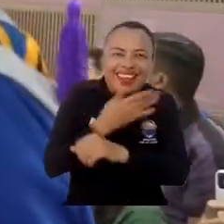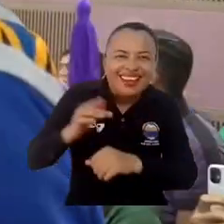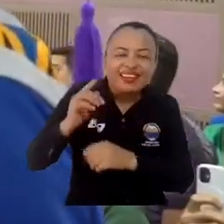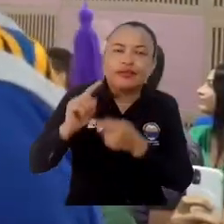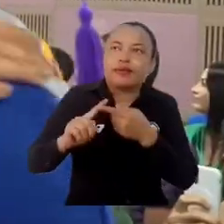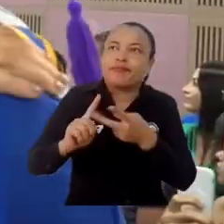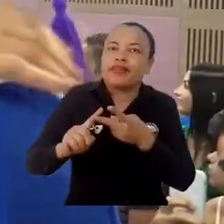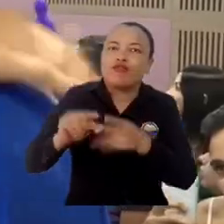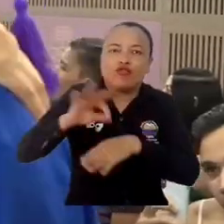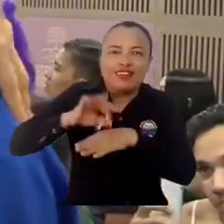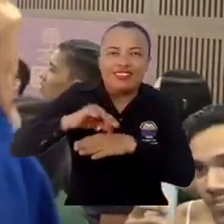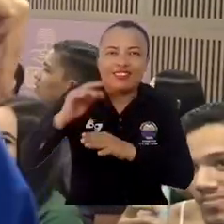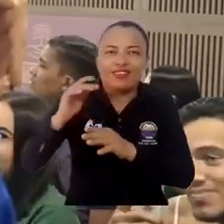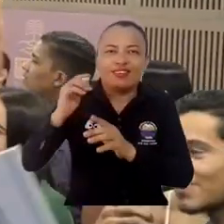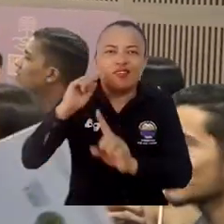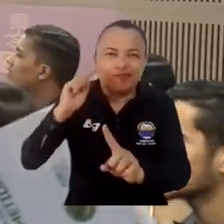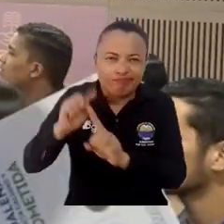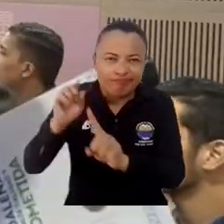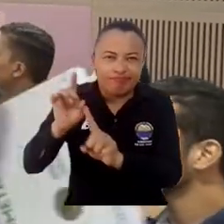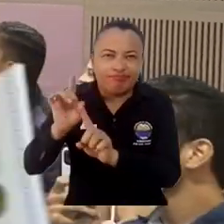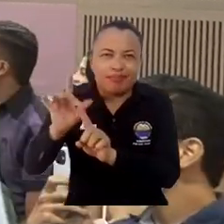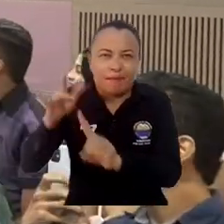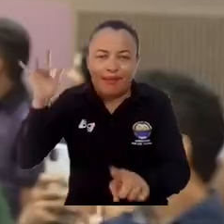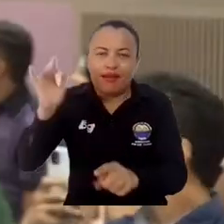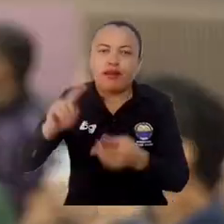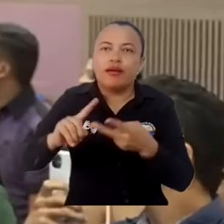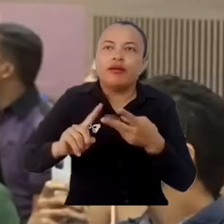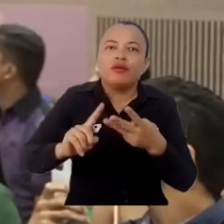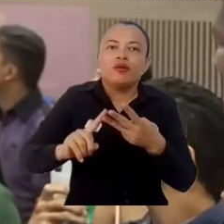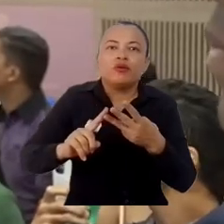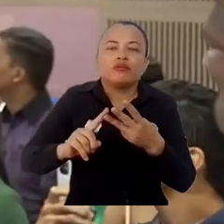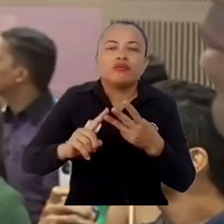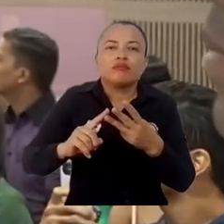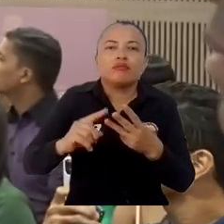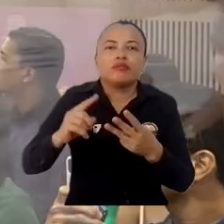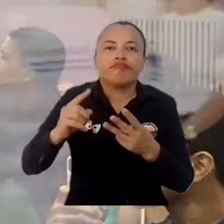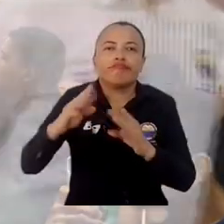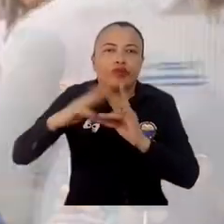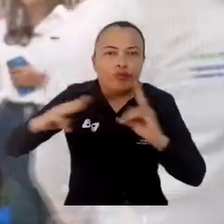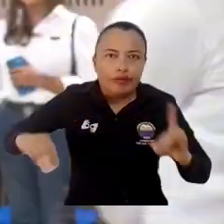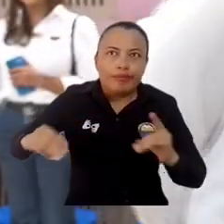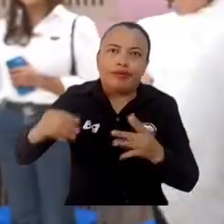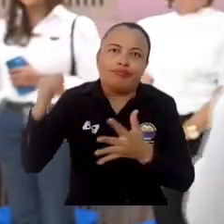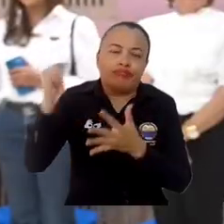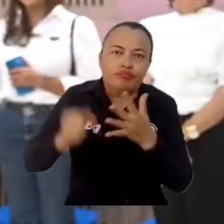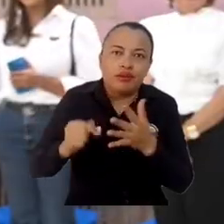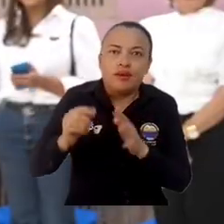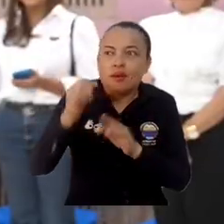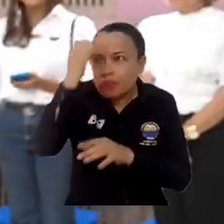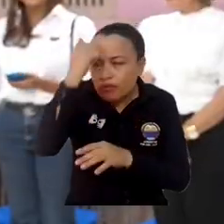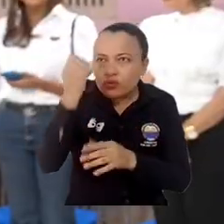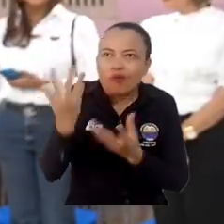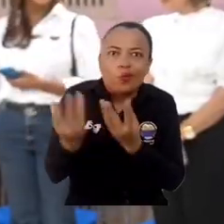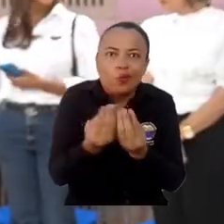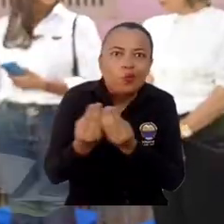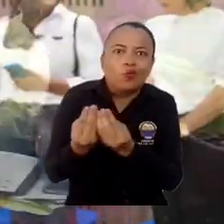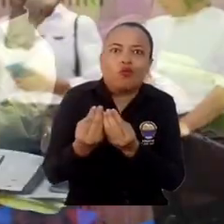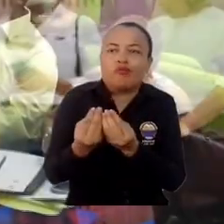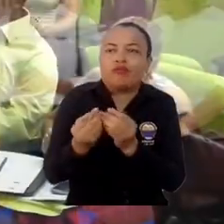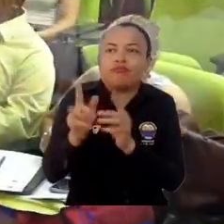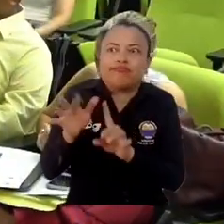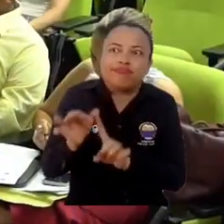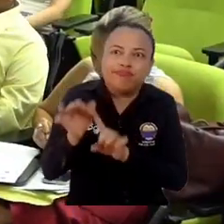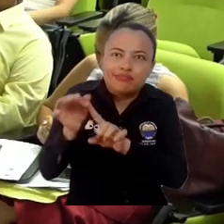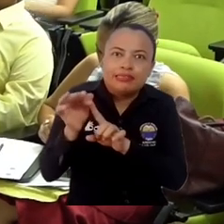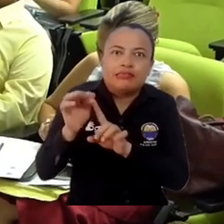Carlos, tras la perla en unión a la Unimagdalena, que este grupo de profesores que tuvimos nosotros, unos